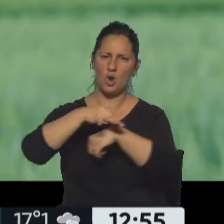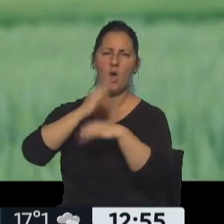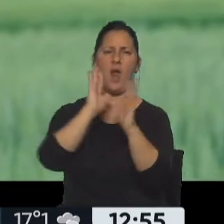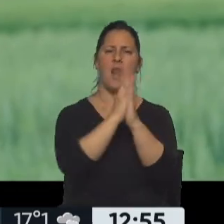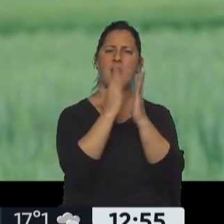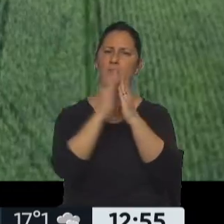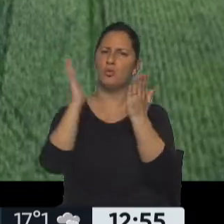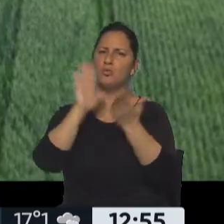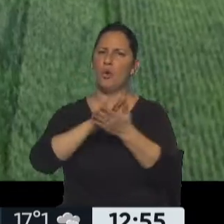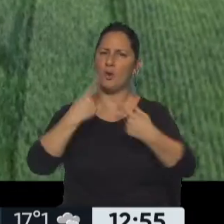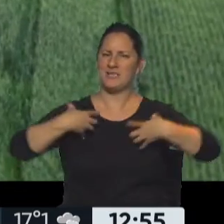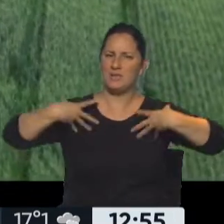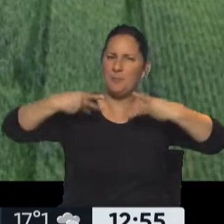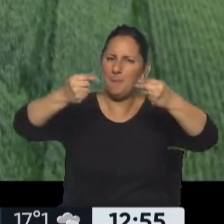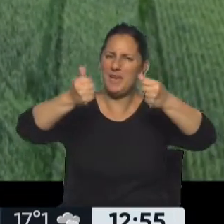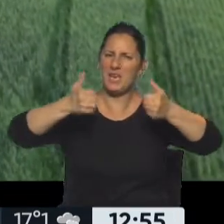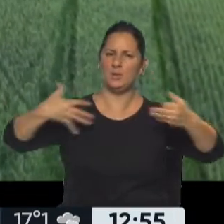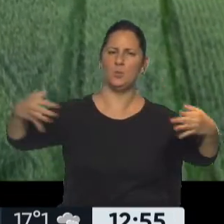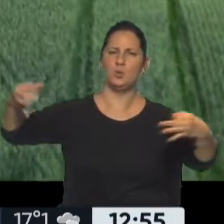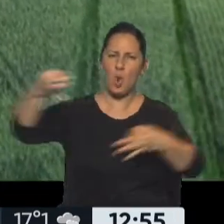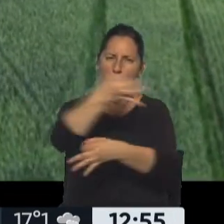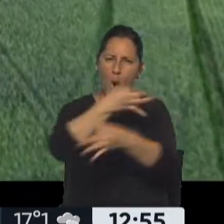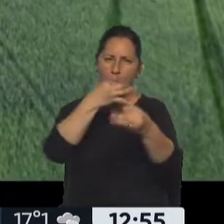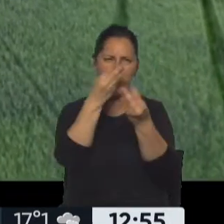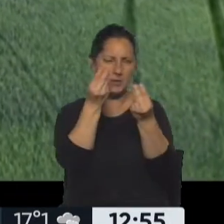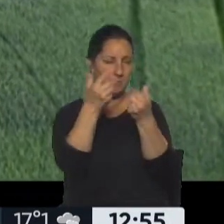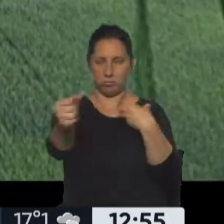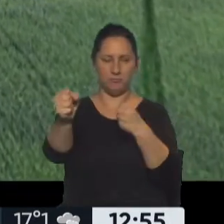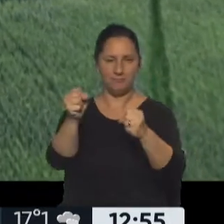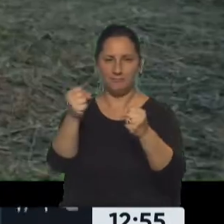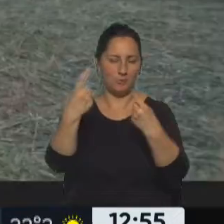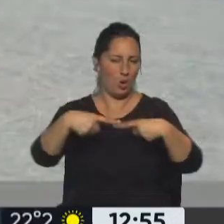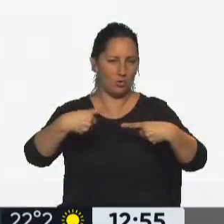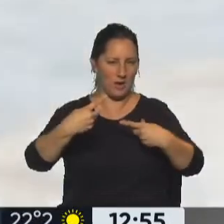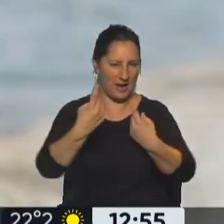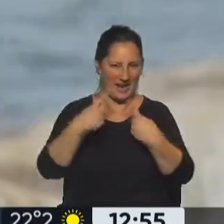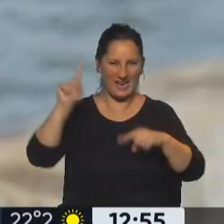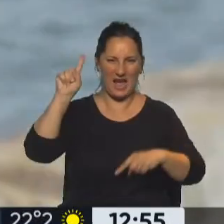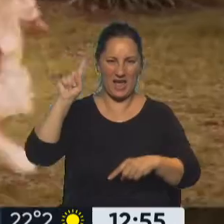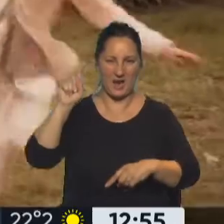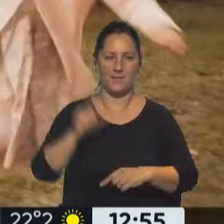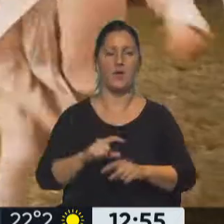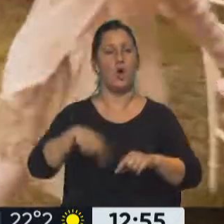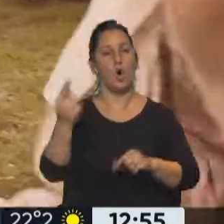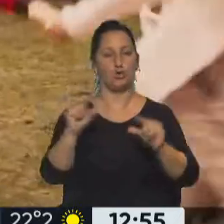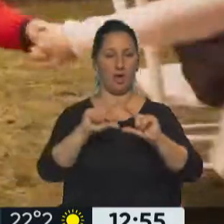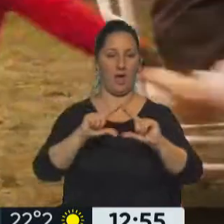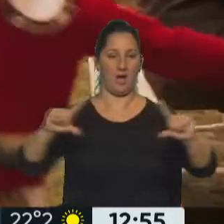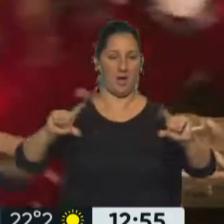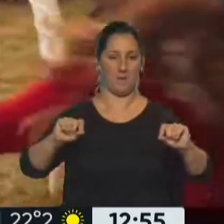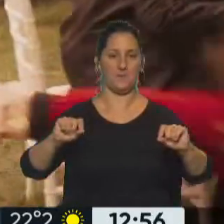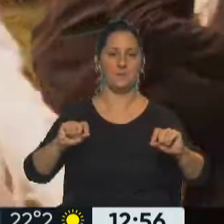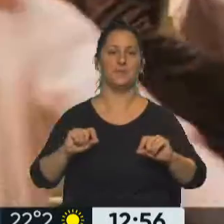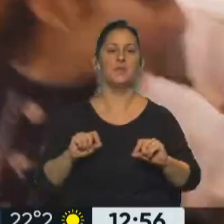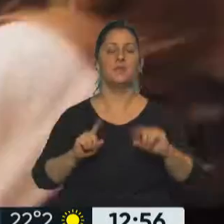cuestiones sobrenaturales de ovnis de apariciones extrañas en lugares desdoblados existir Esa es la película